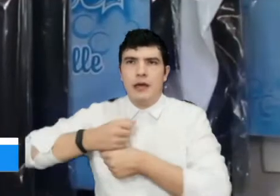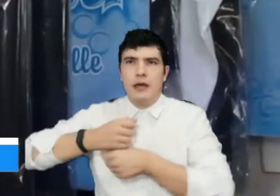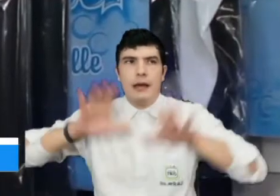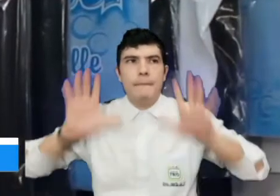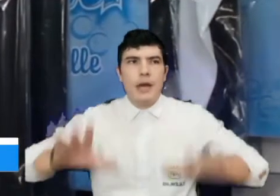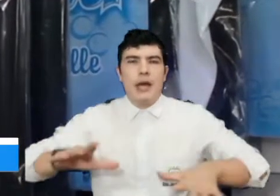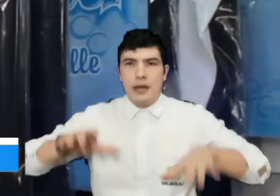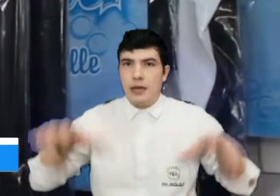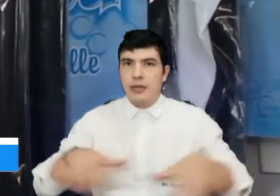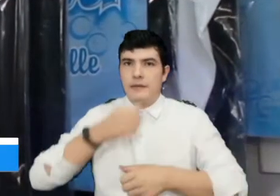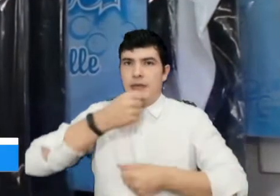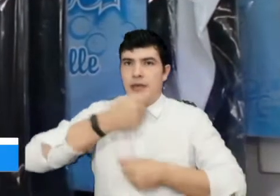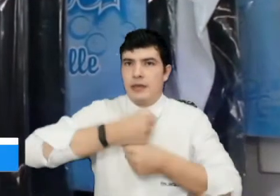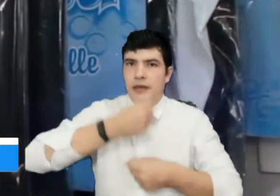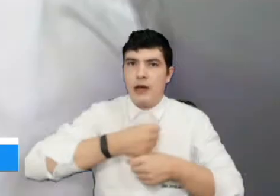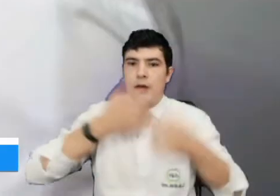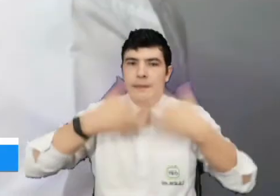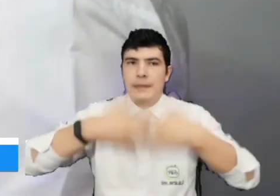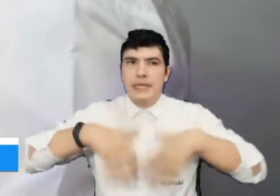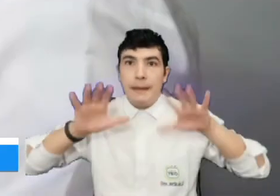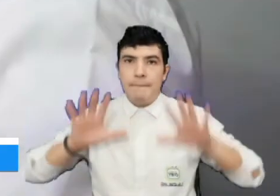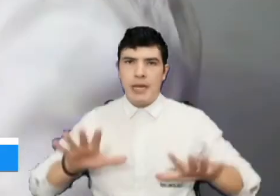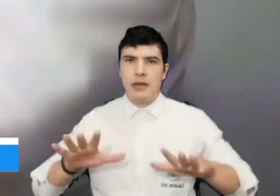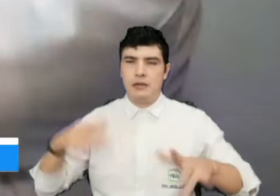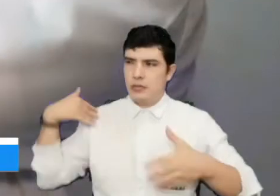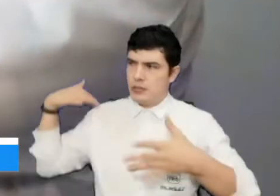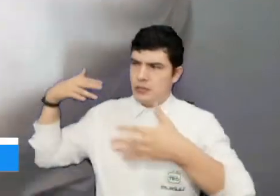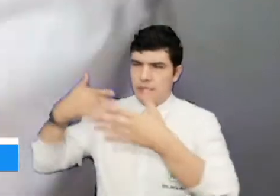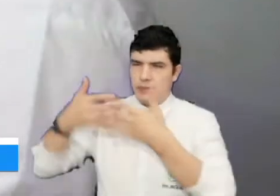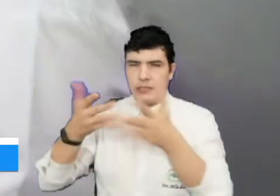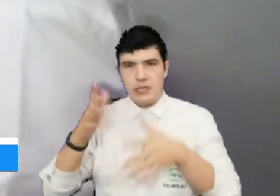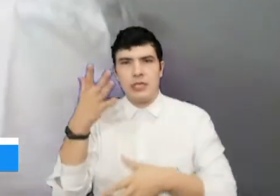que ha llevado también a que nos sintamos un poco